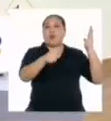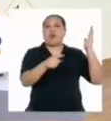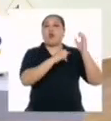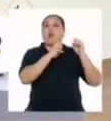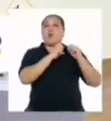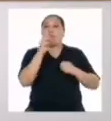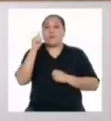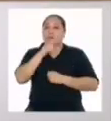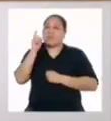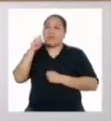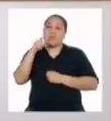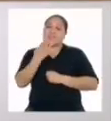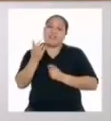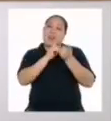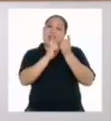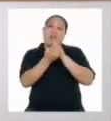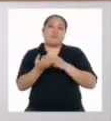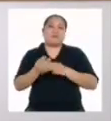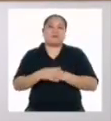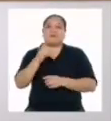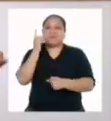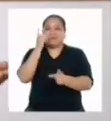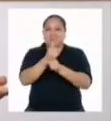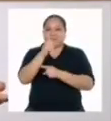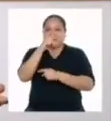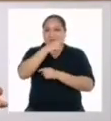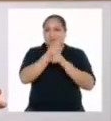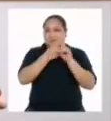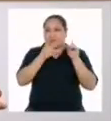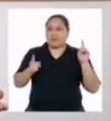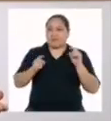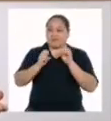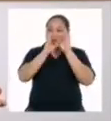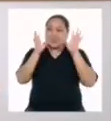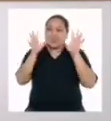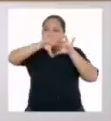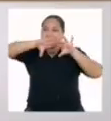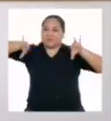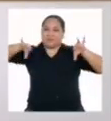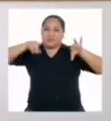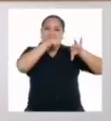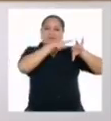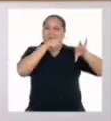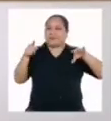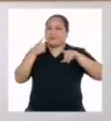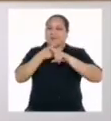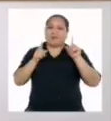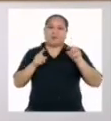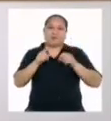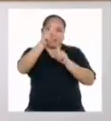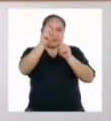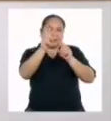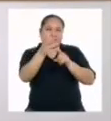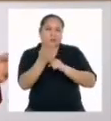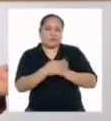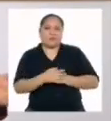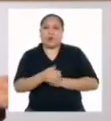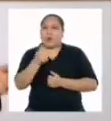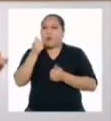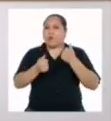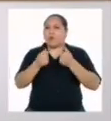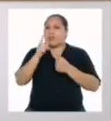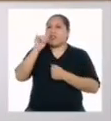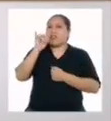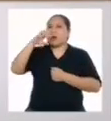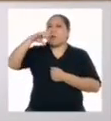porque este no requiere de eso. Correcto. Es una diferencia clara entre ambos medios de comunicación. Te hago una pregunta, ¿qué